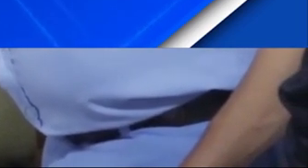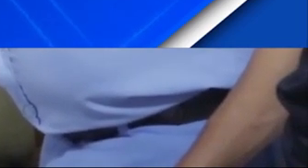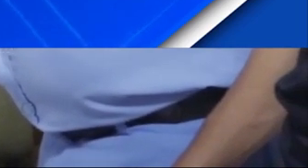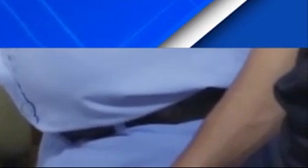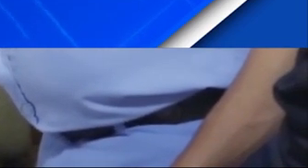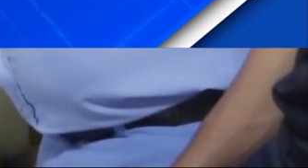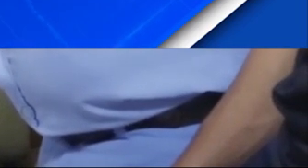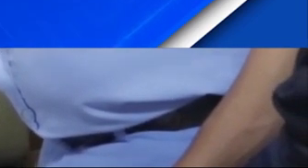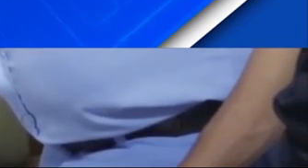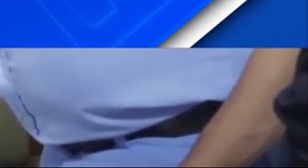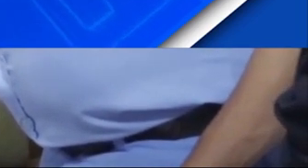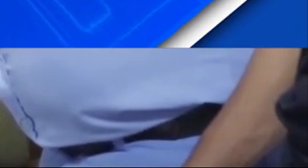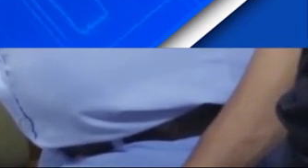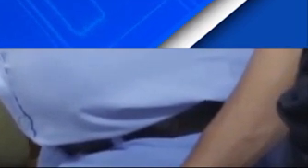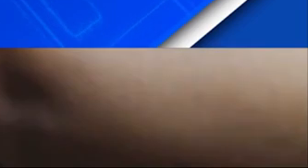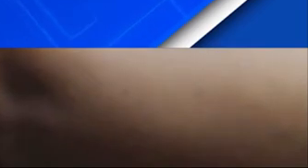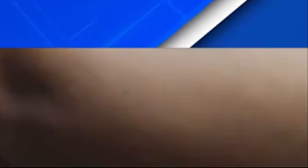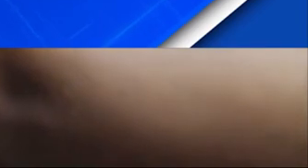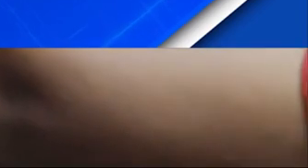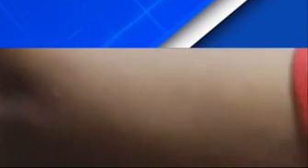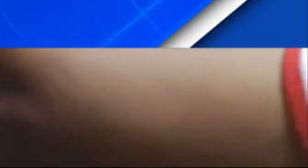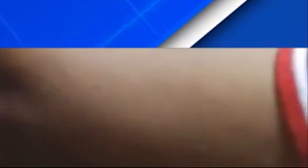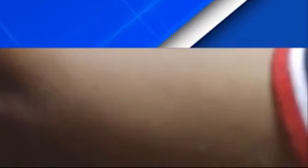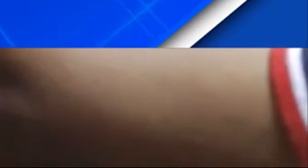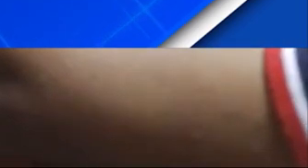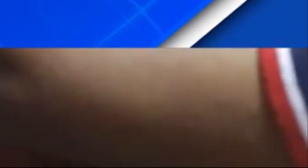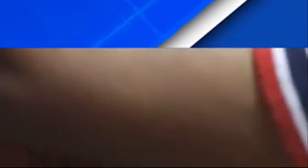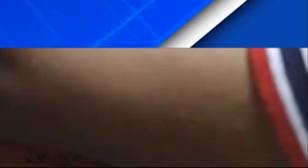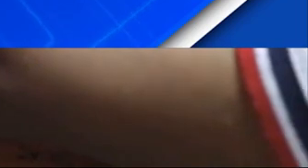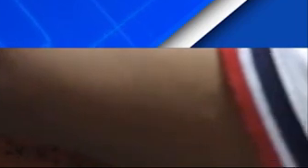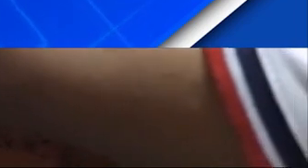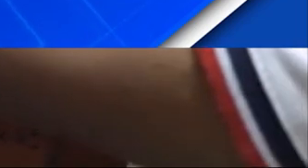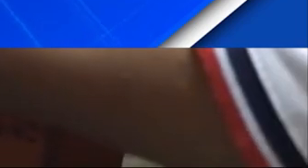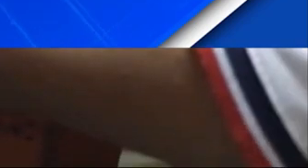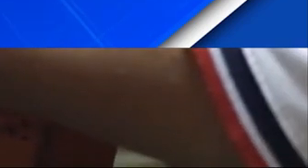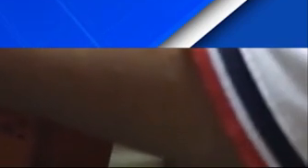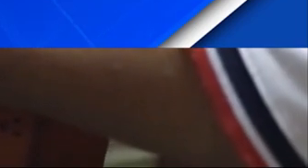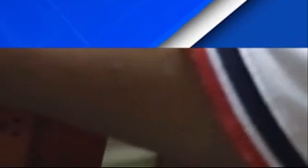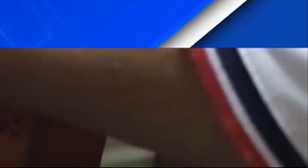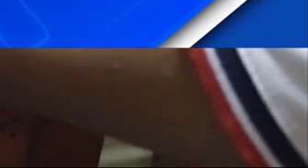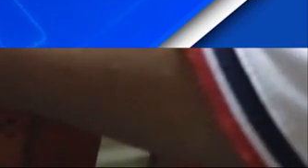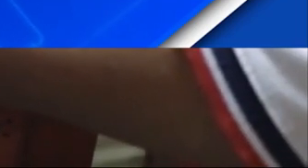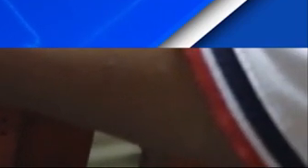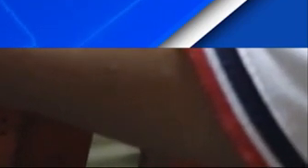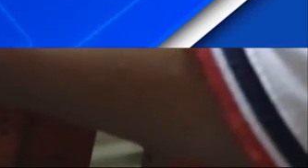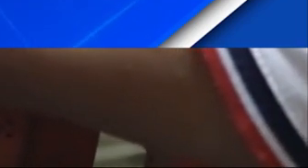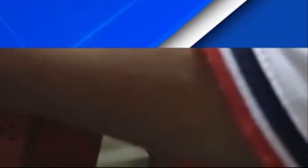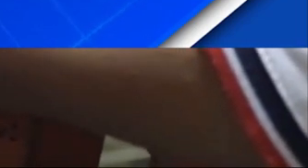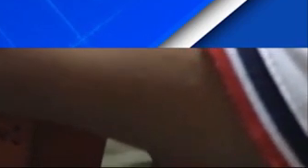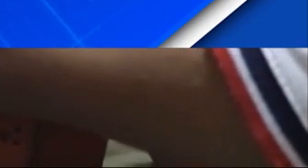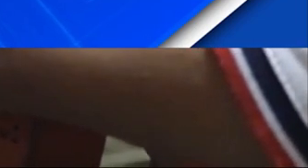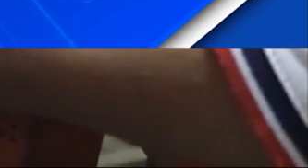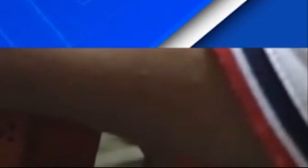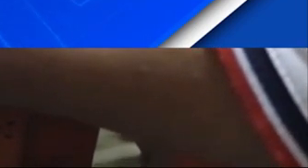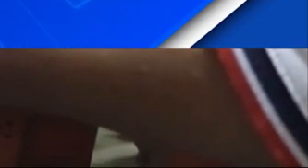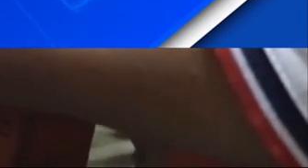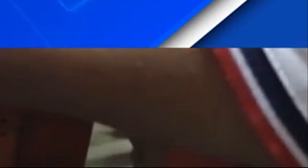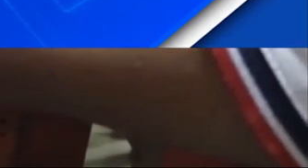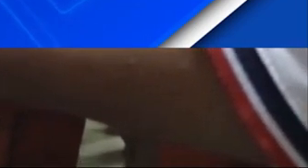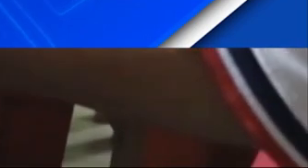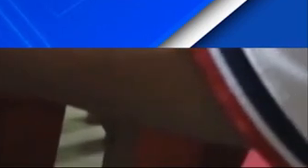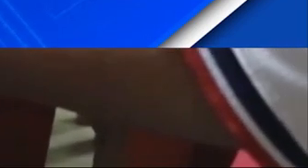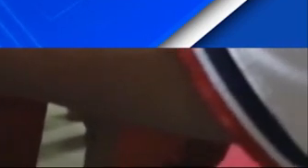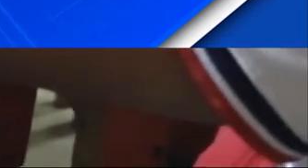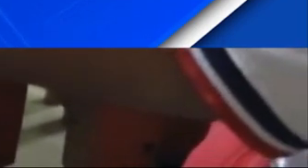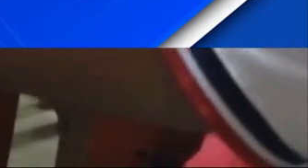humanos. Asimismo, se modifica la cláusula octava y define que el protocolo entrará en vigencia en la fecha